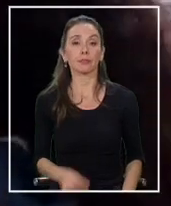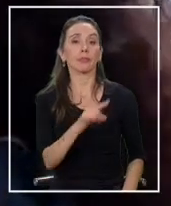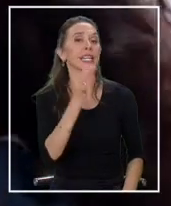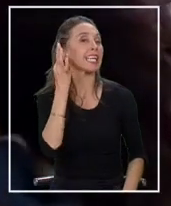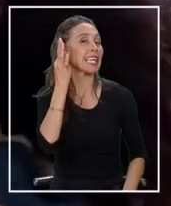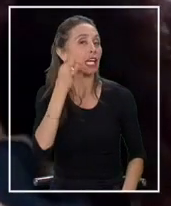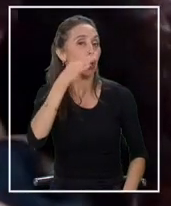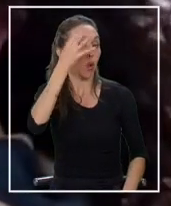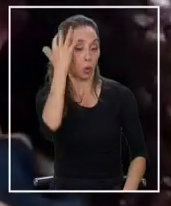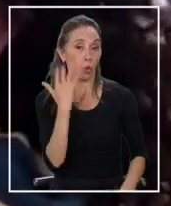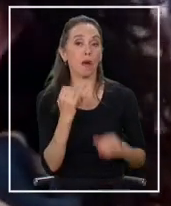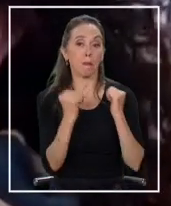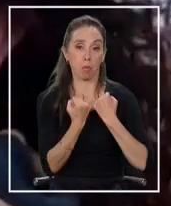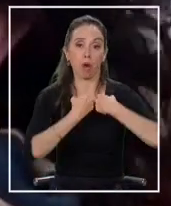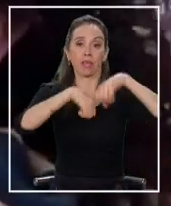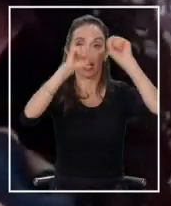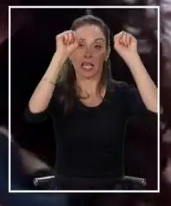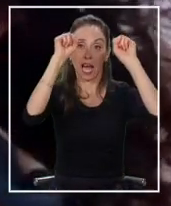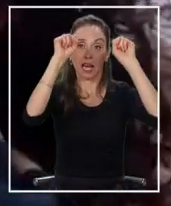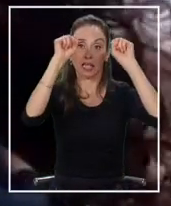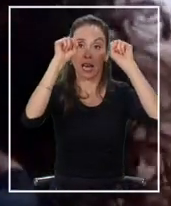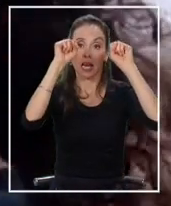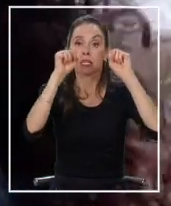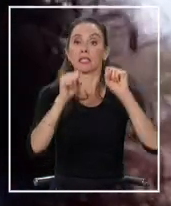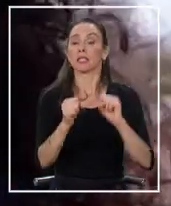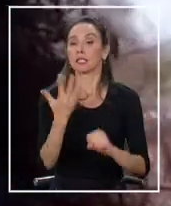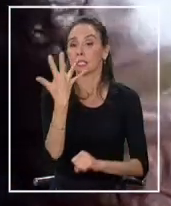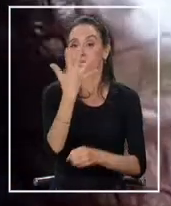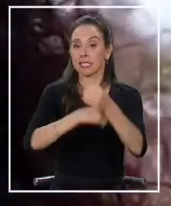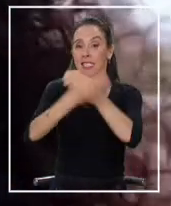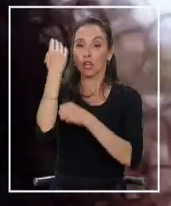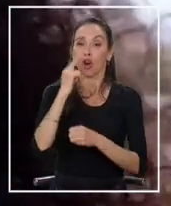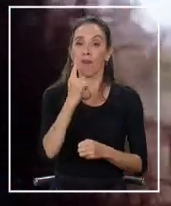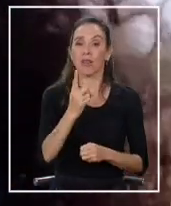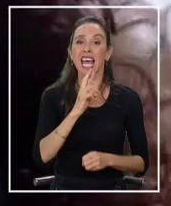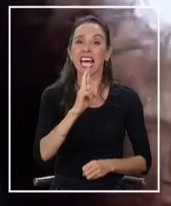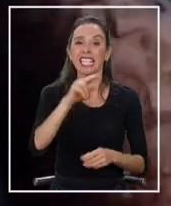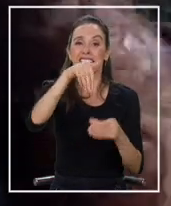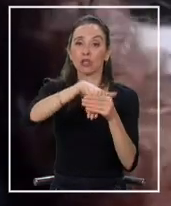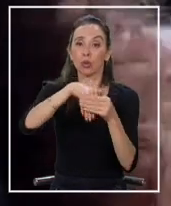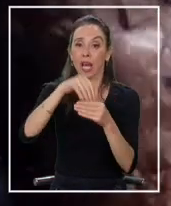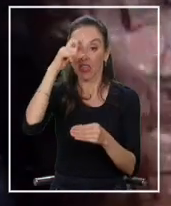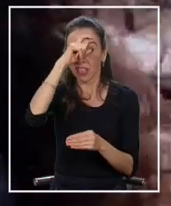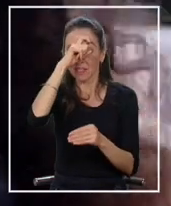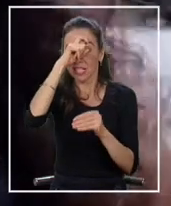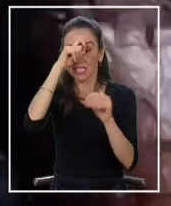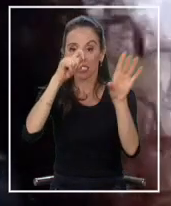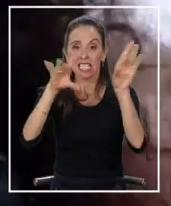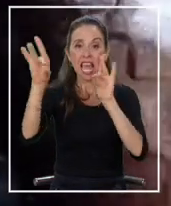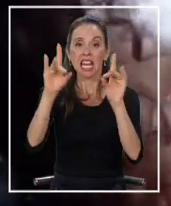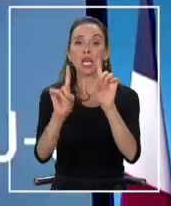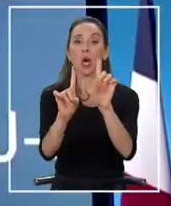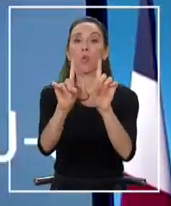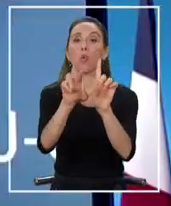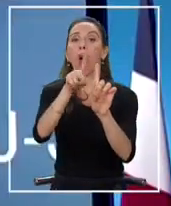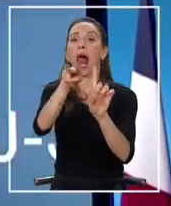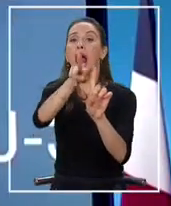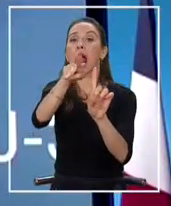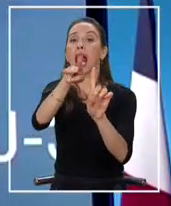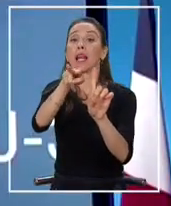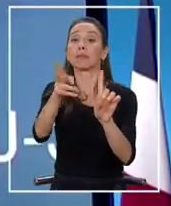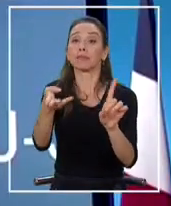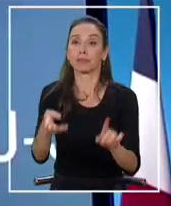Ella tiene posibilidades de ganar. Con el resultado de los últimos 5 años, es muy difícil elegir entre ellos.